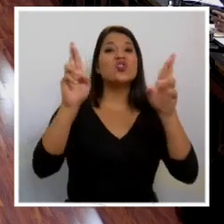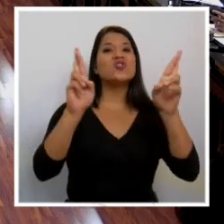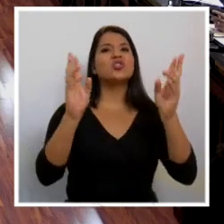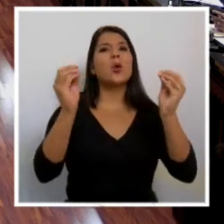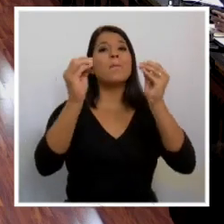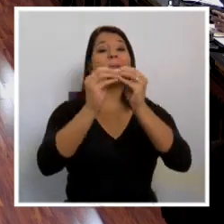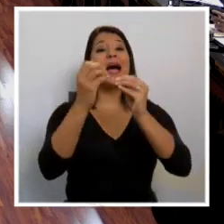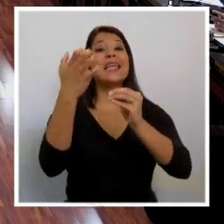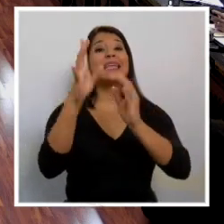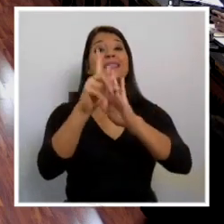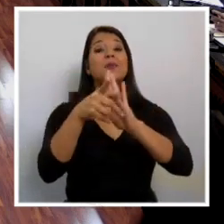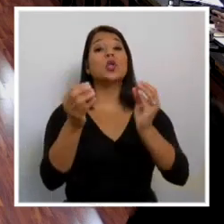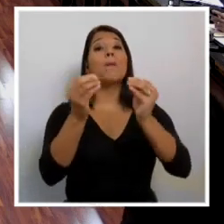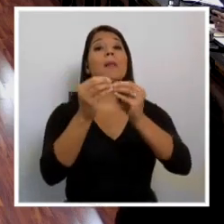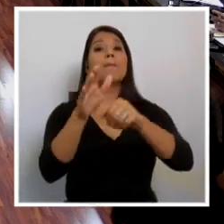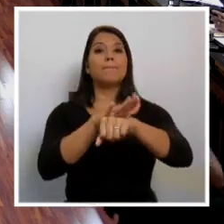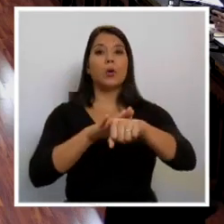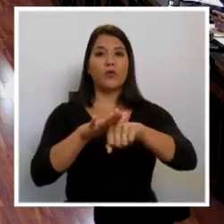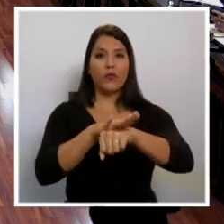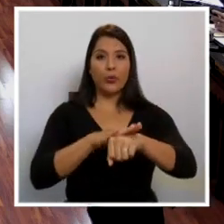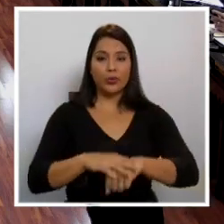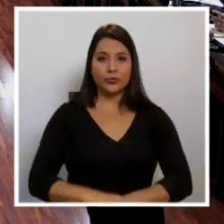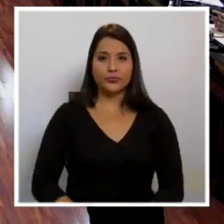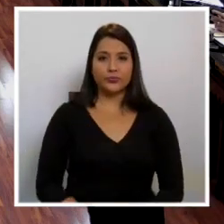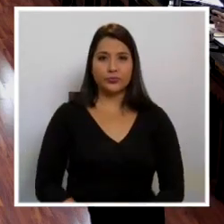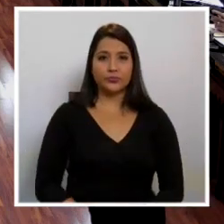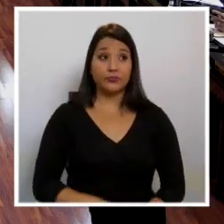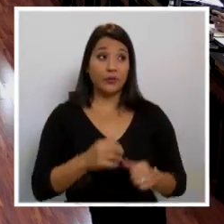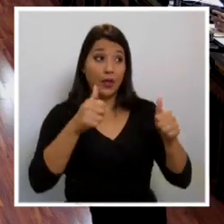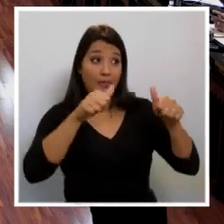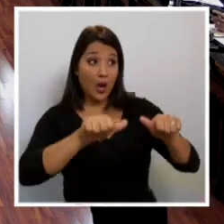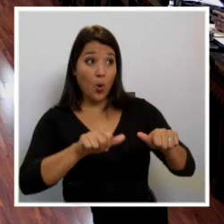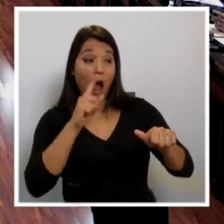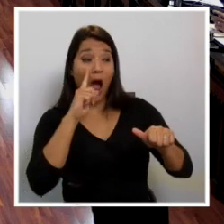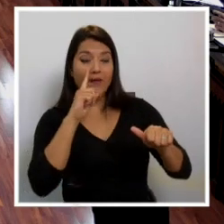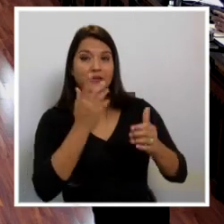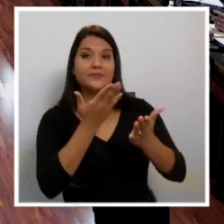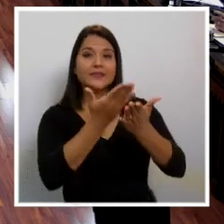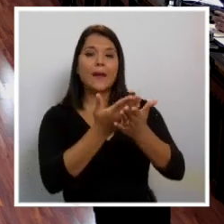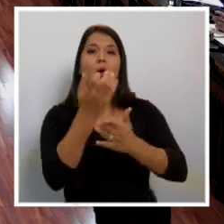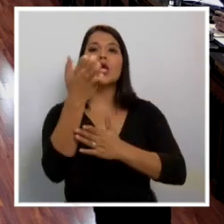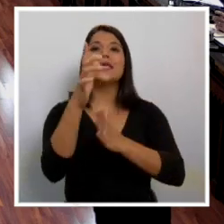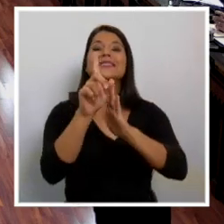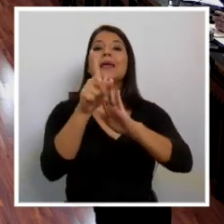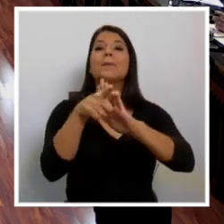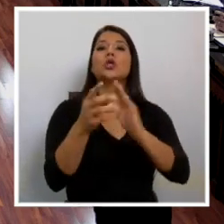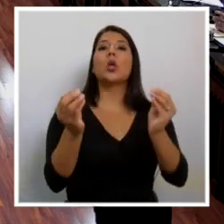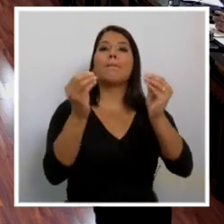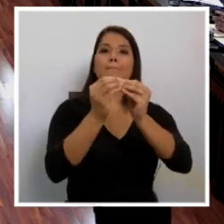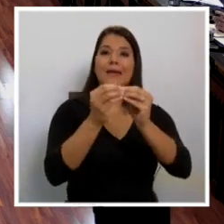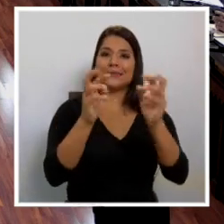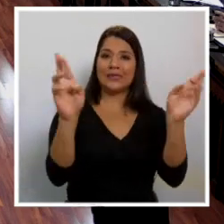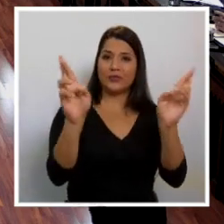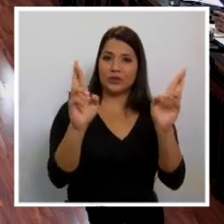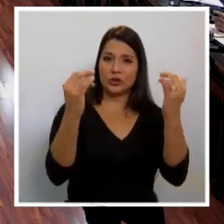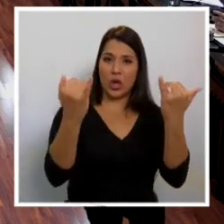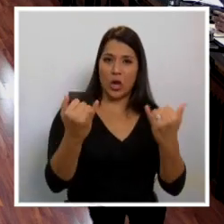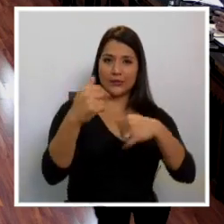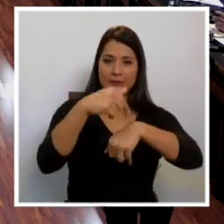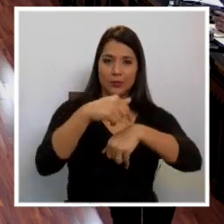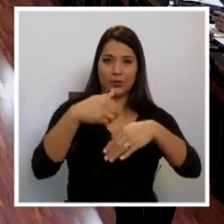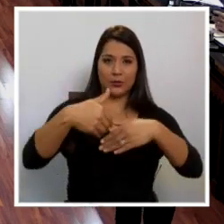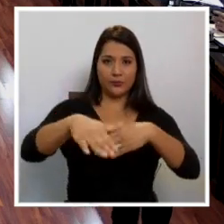hasta por 15 minutos, por favor. De acuerdo, vamos a dar un receso de hasta por 15 minutos a partir de este